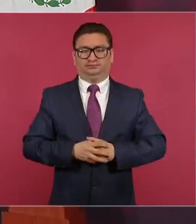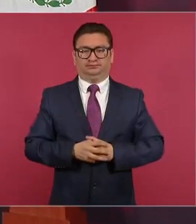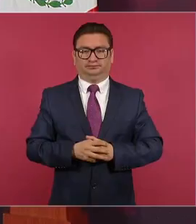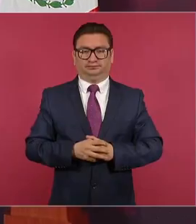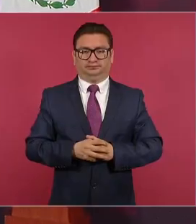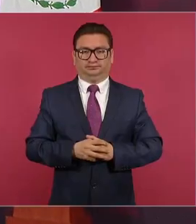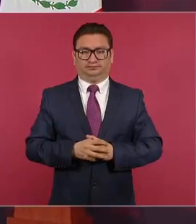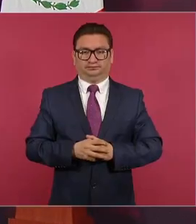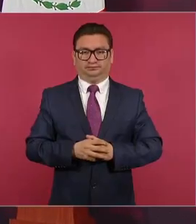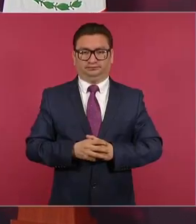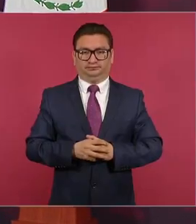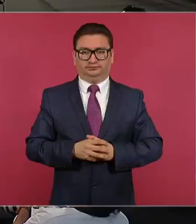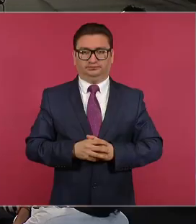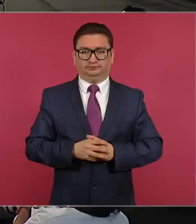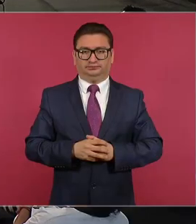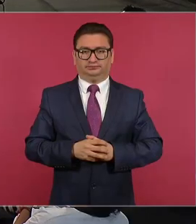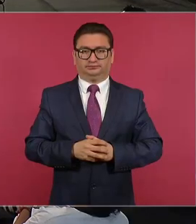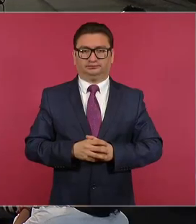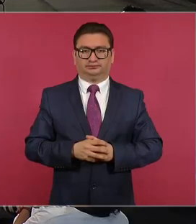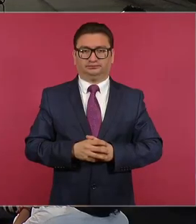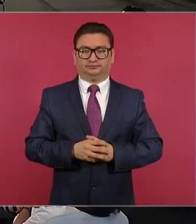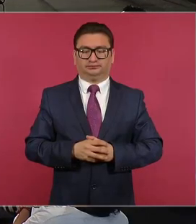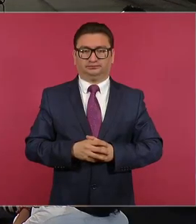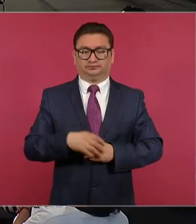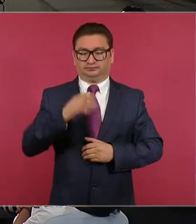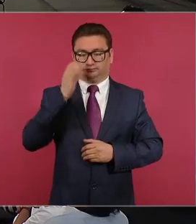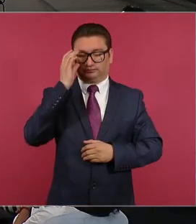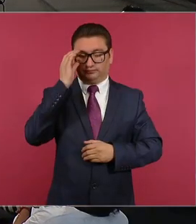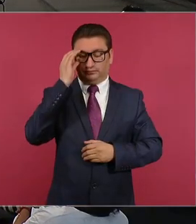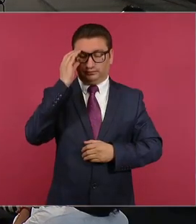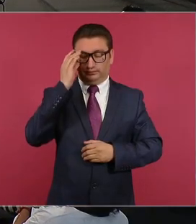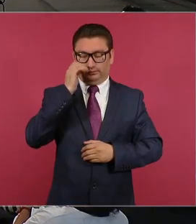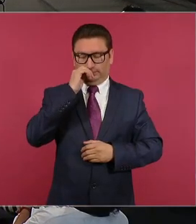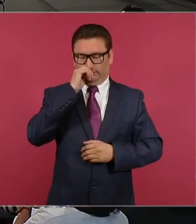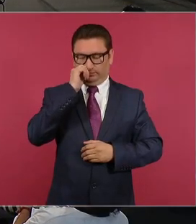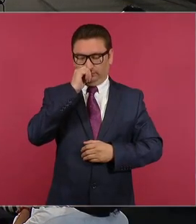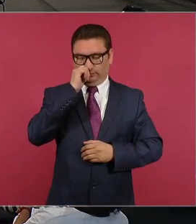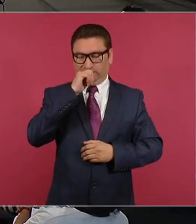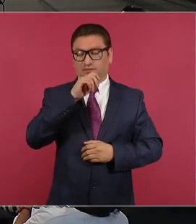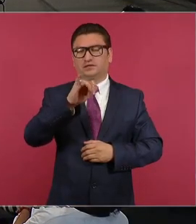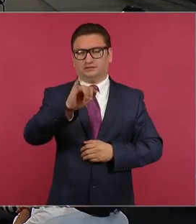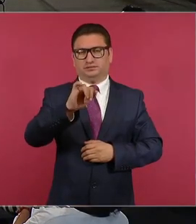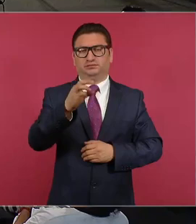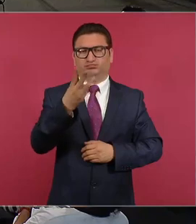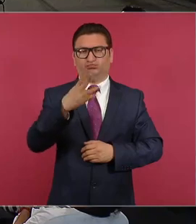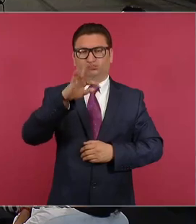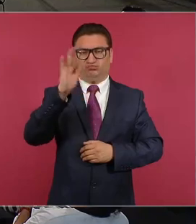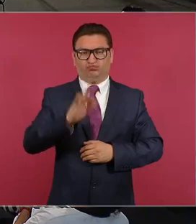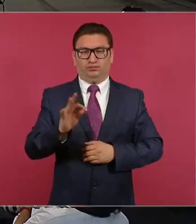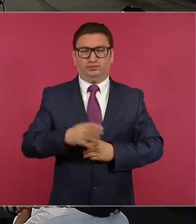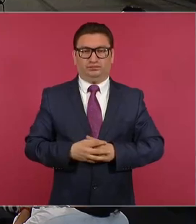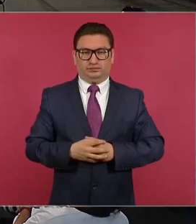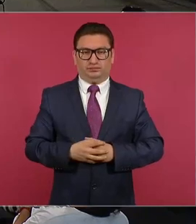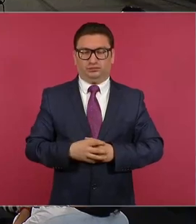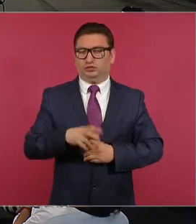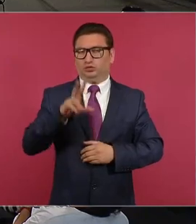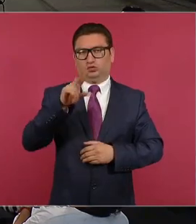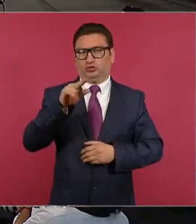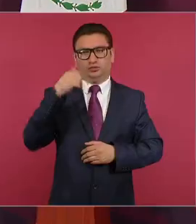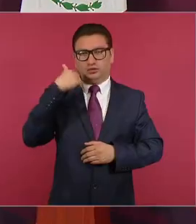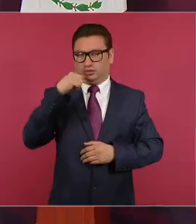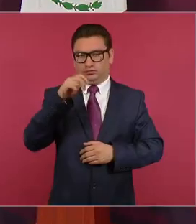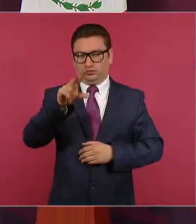Solo para precisar, entonces, ¿queda vigente el aumento del 3%? Sí, del 3%, sí. ¿No entra? No, no entra